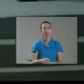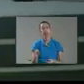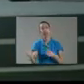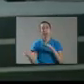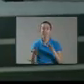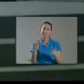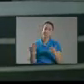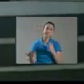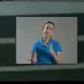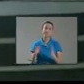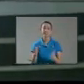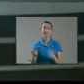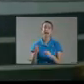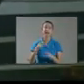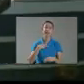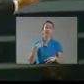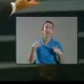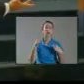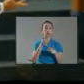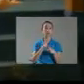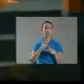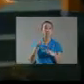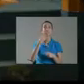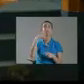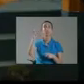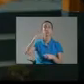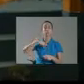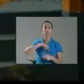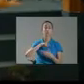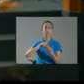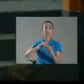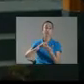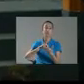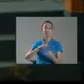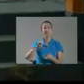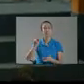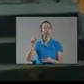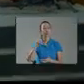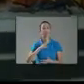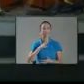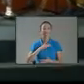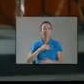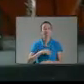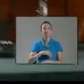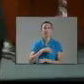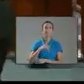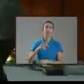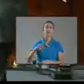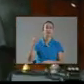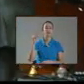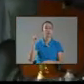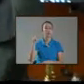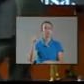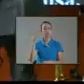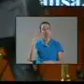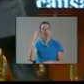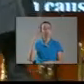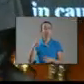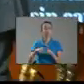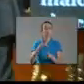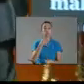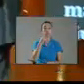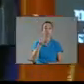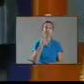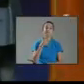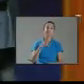Dígale, hermano, no dude. Porque la duda va a traer otros pecados. La duda trae otros pecados.